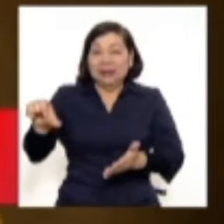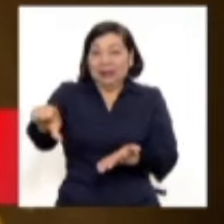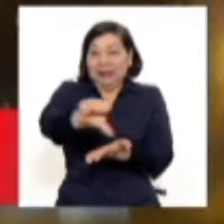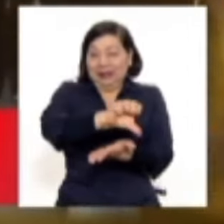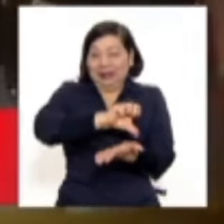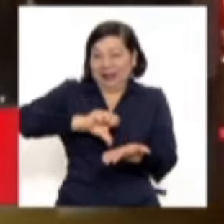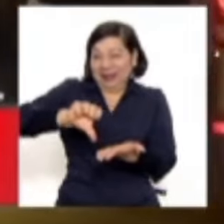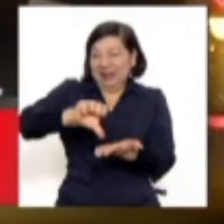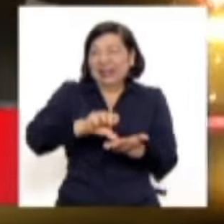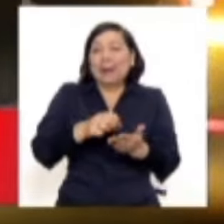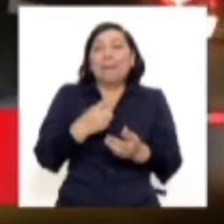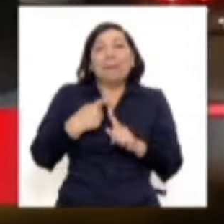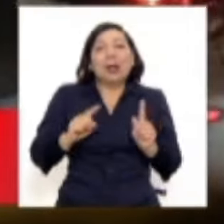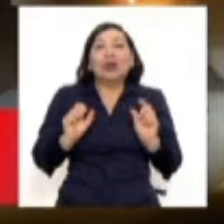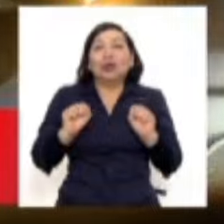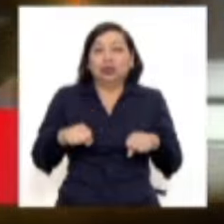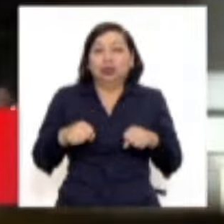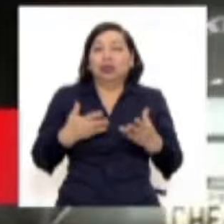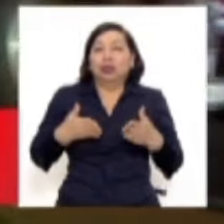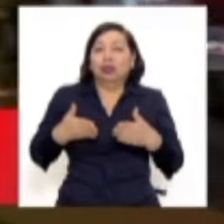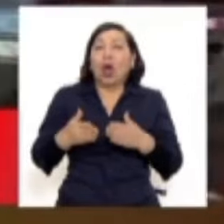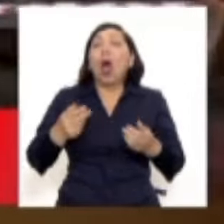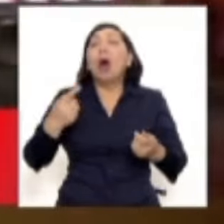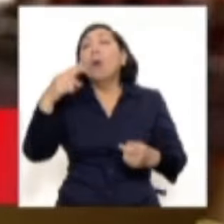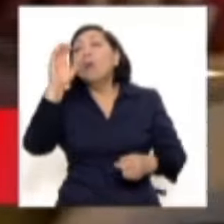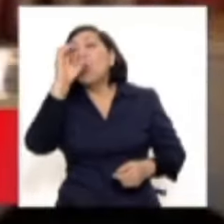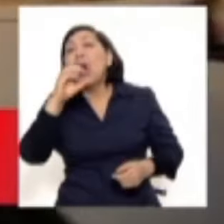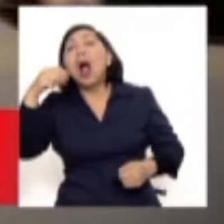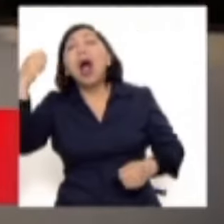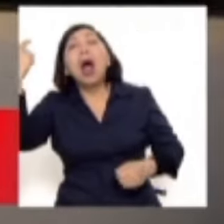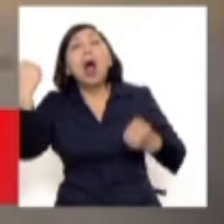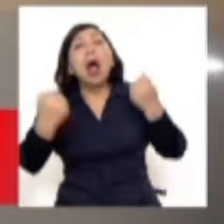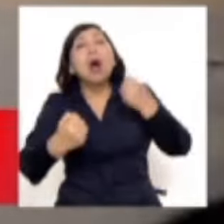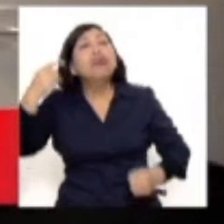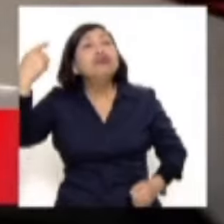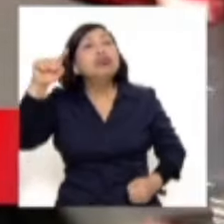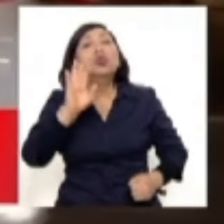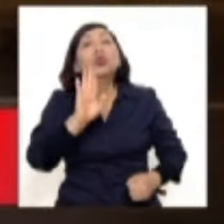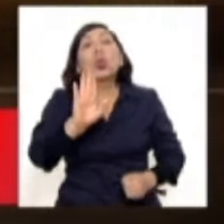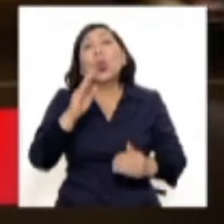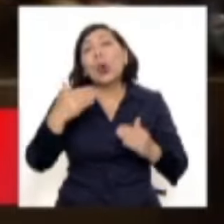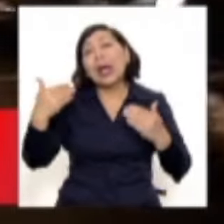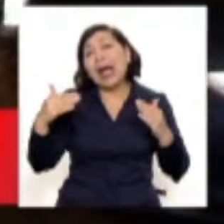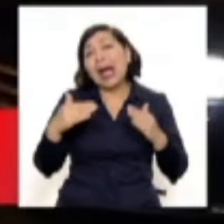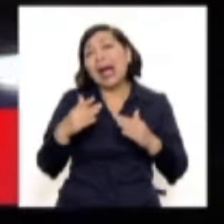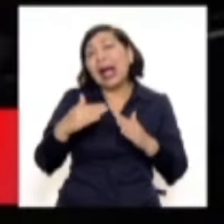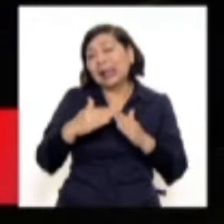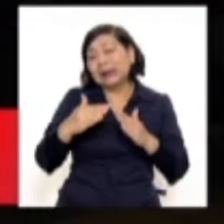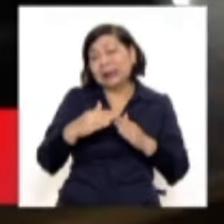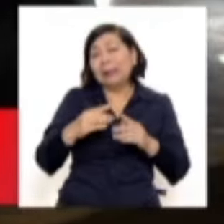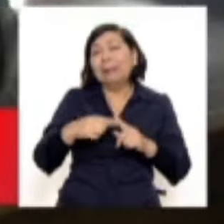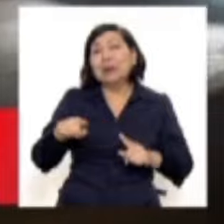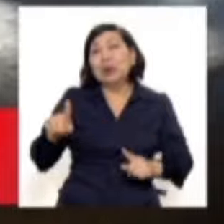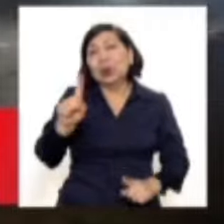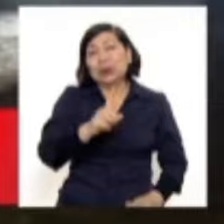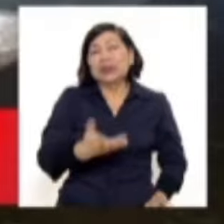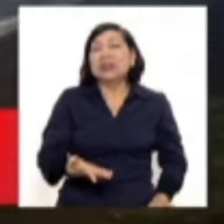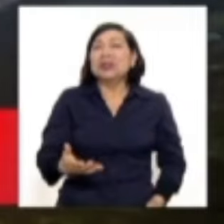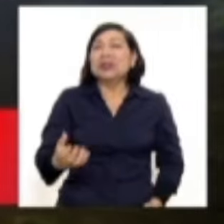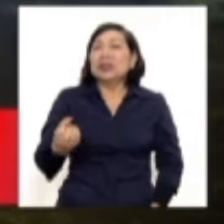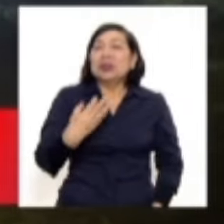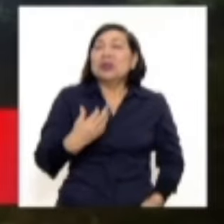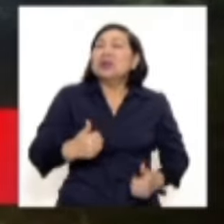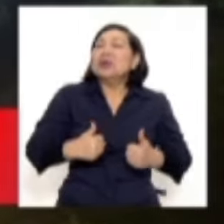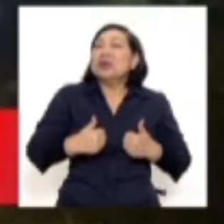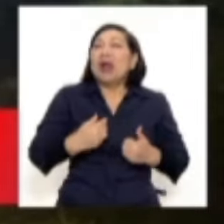Óvalo Huarochirí con el fin de poder acceder a una unidad de transporte que los regrese a sus domicilios. Algunos de ellos contaron